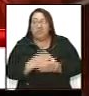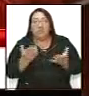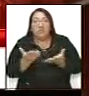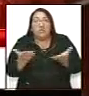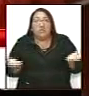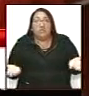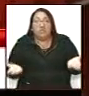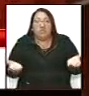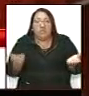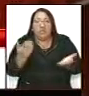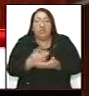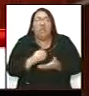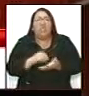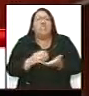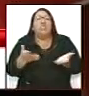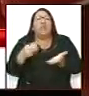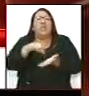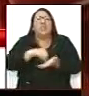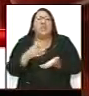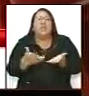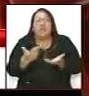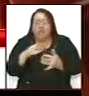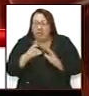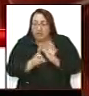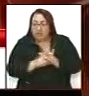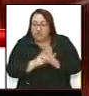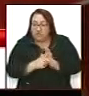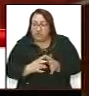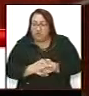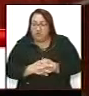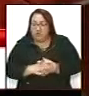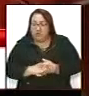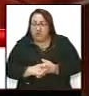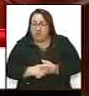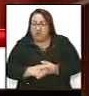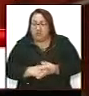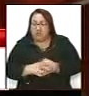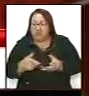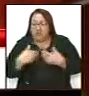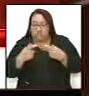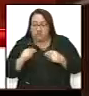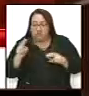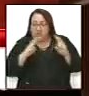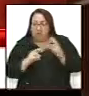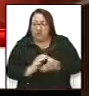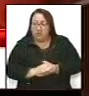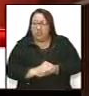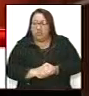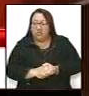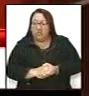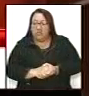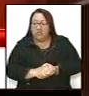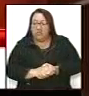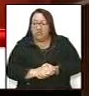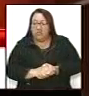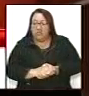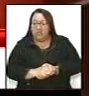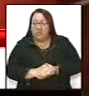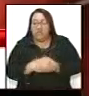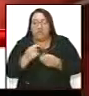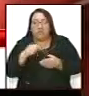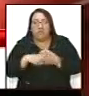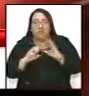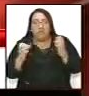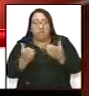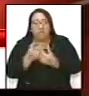lugar, las especificaciones, ya sale la ley. Entonces, cuando hemos intentado revisar cómo este